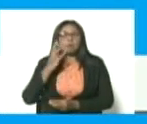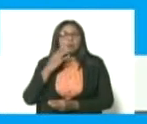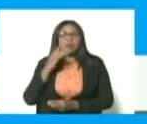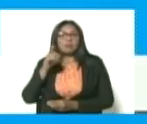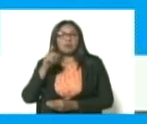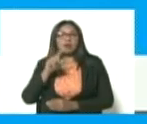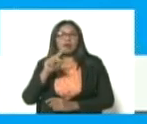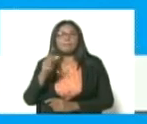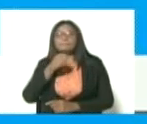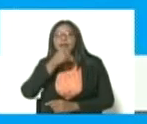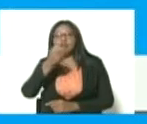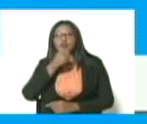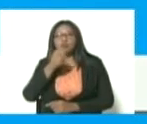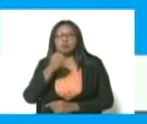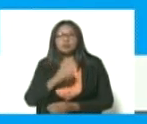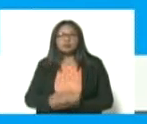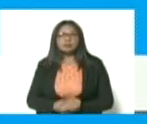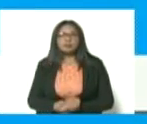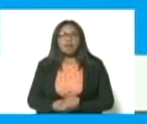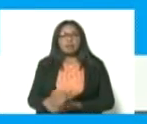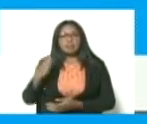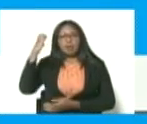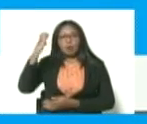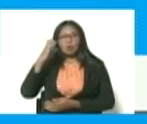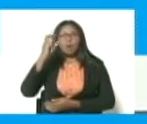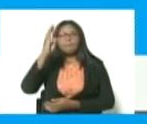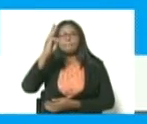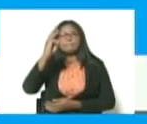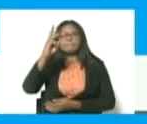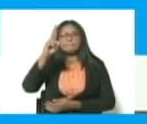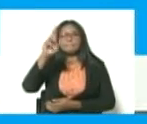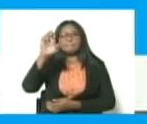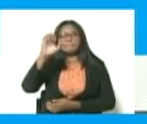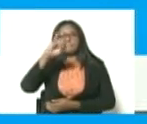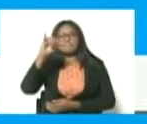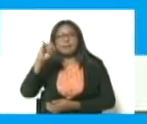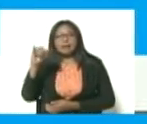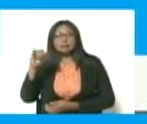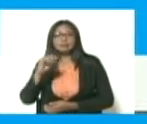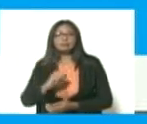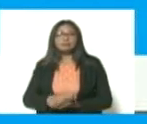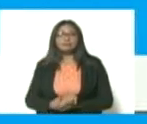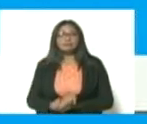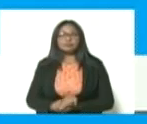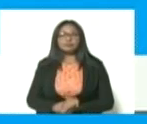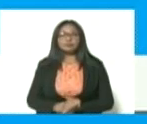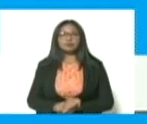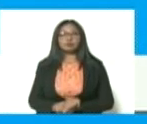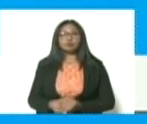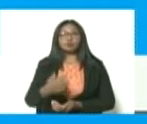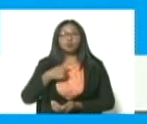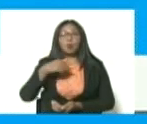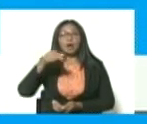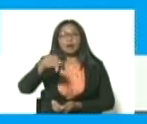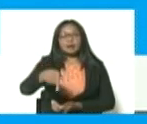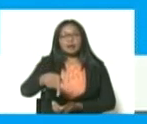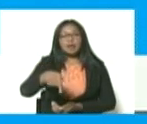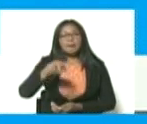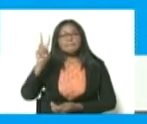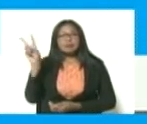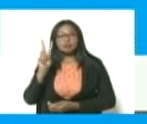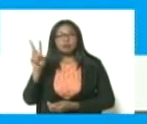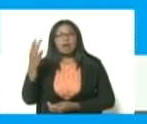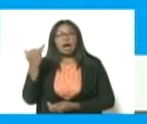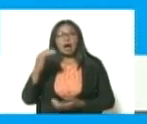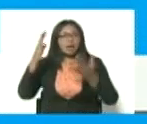pregunta este periodista de Europress. Y sigo ratificando, en Venezuela tenemos